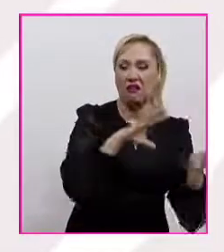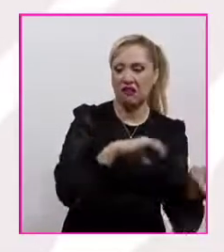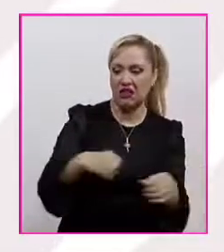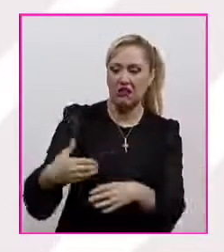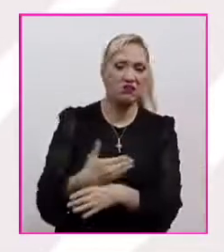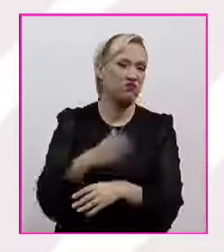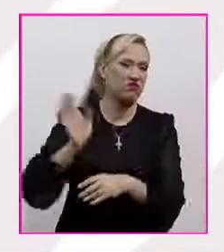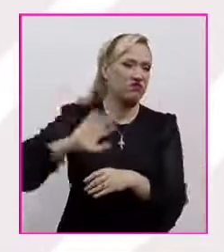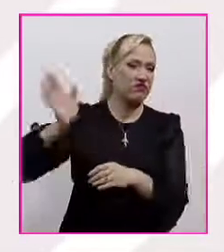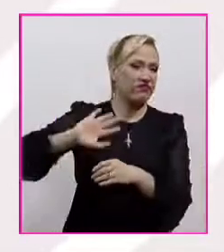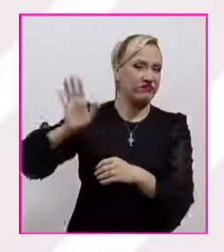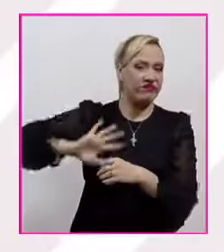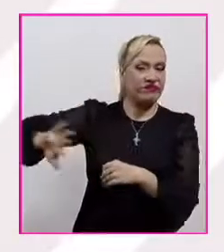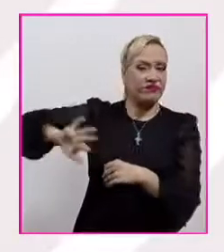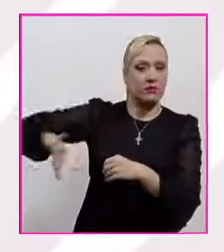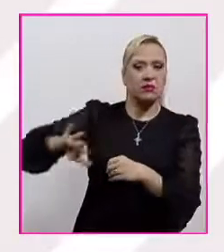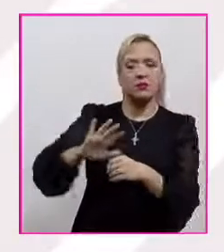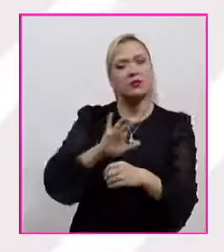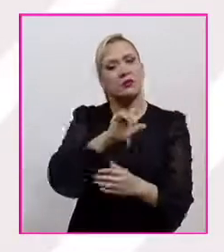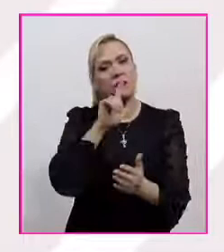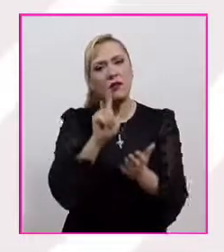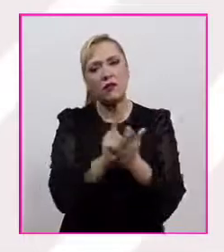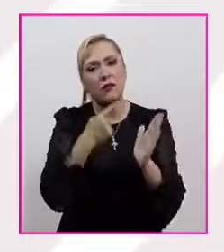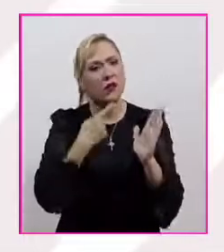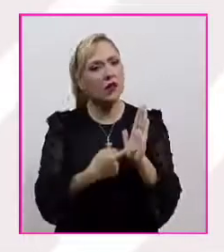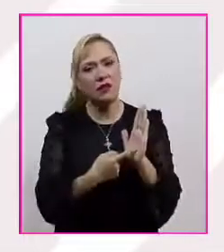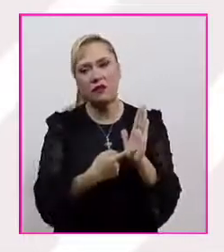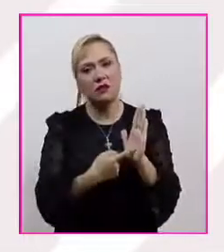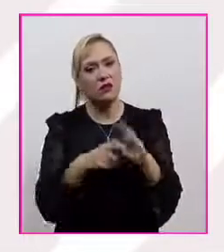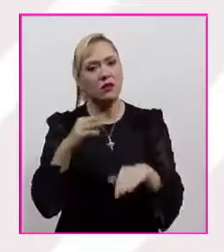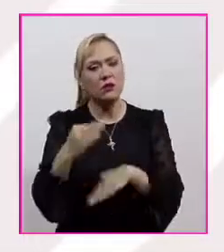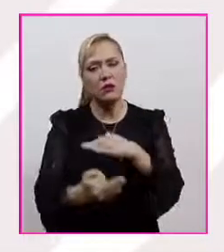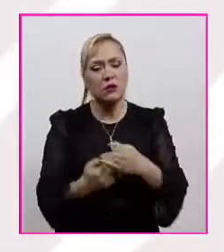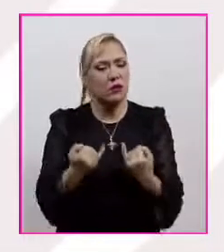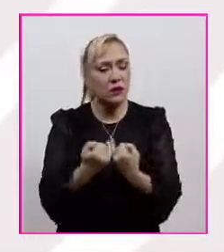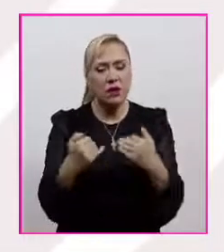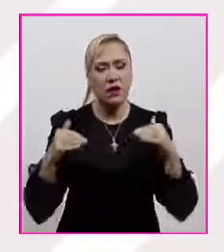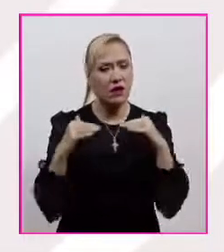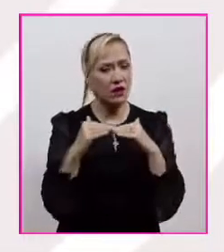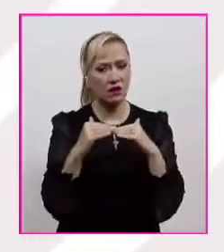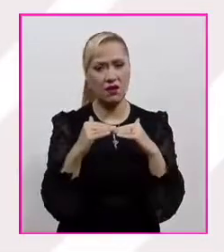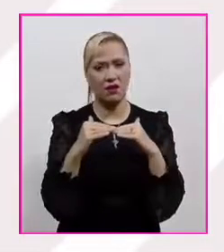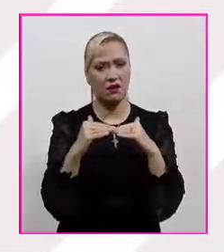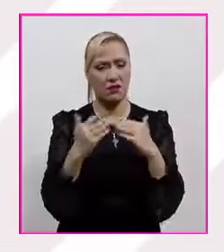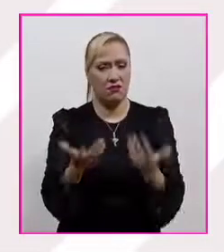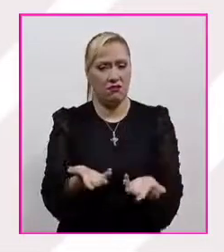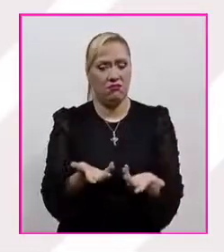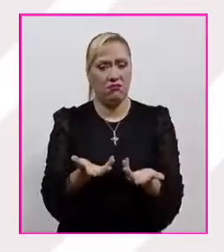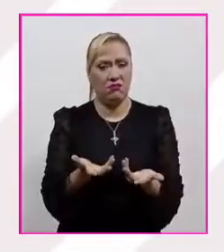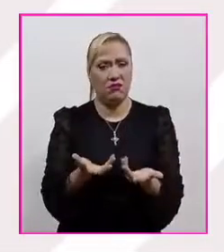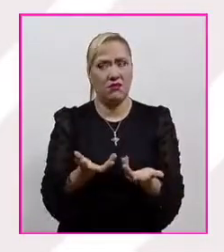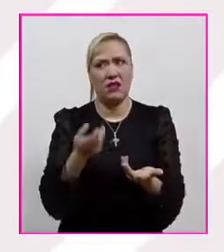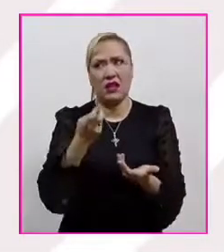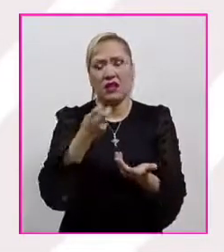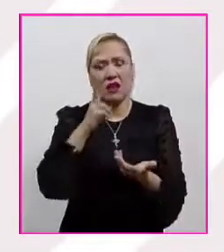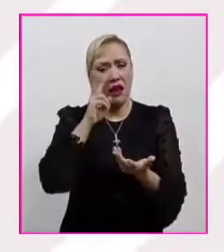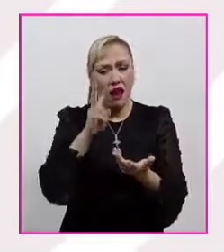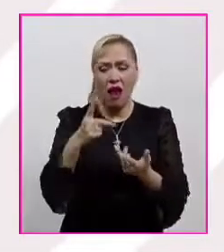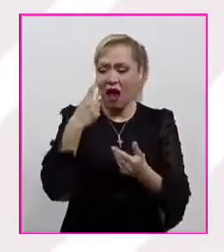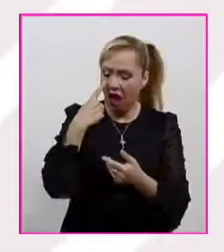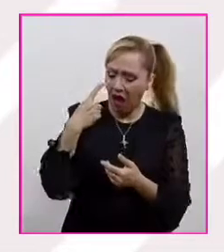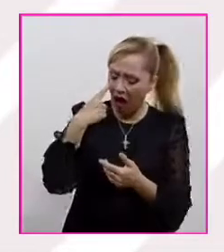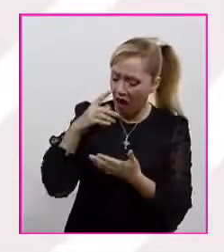además la ley no distingue entre unos y otros y quiero ponerte y dejar sobre la mesa pues un tema que vimos muy